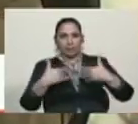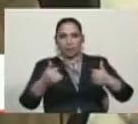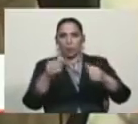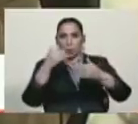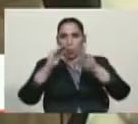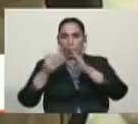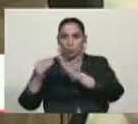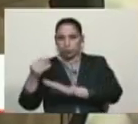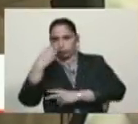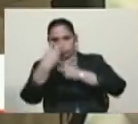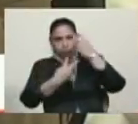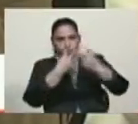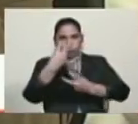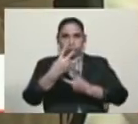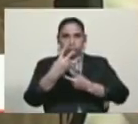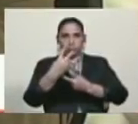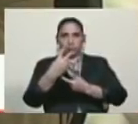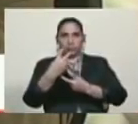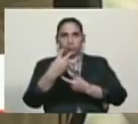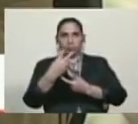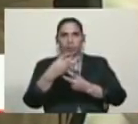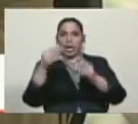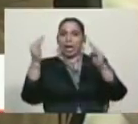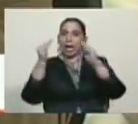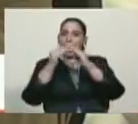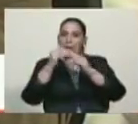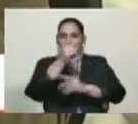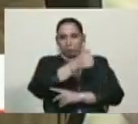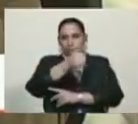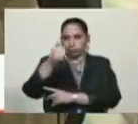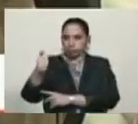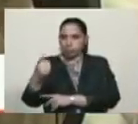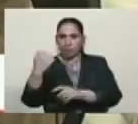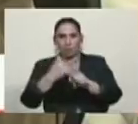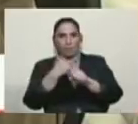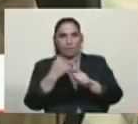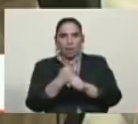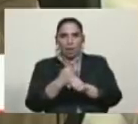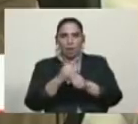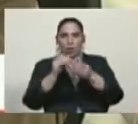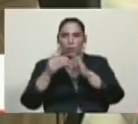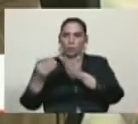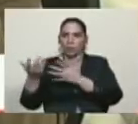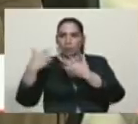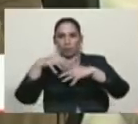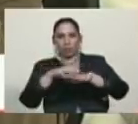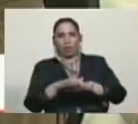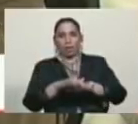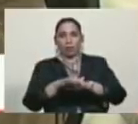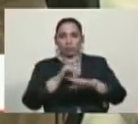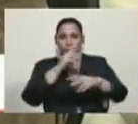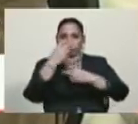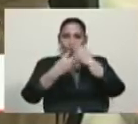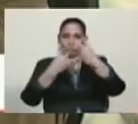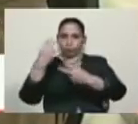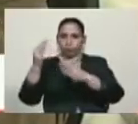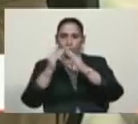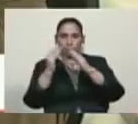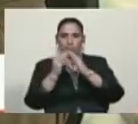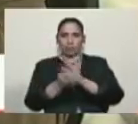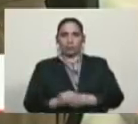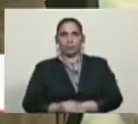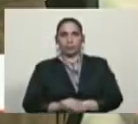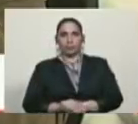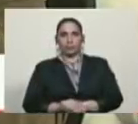a tan de atender la salud desde la casa de cada uno en el trabajo comunitario integrado casa casa hasta los temas